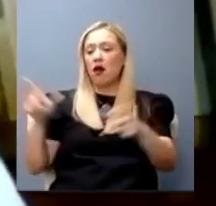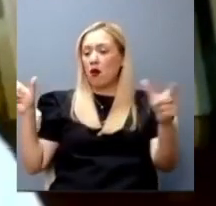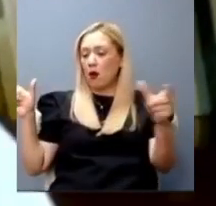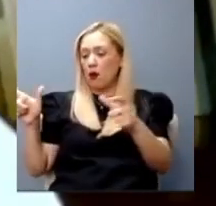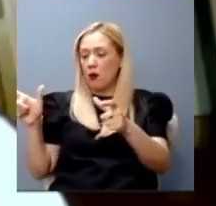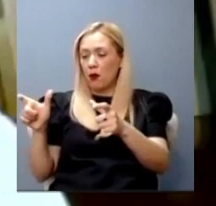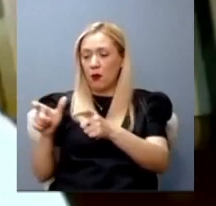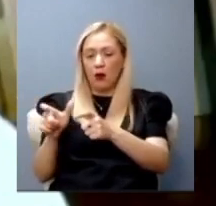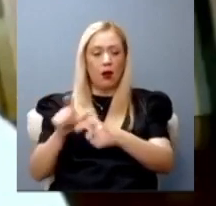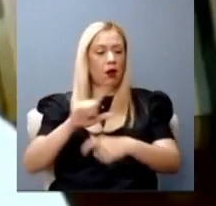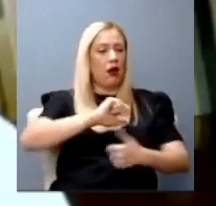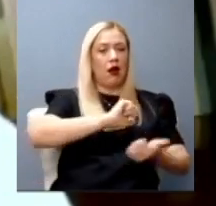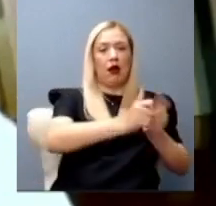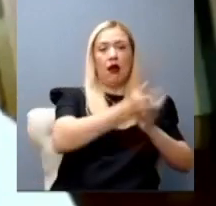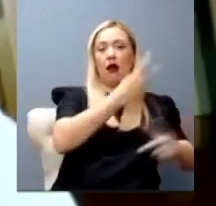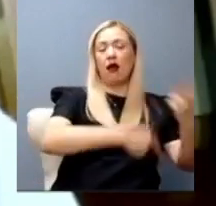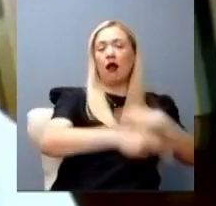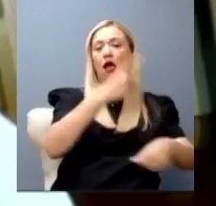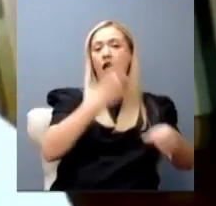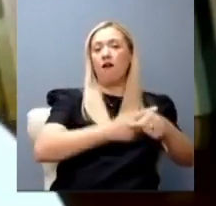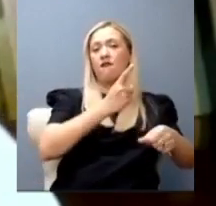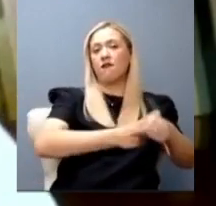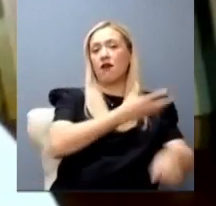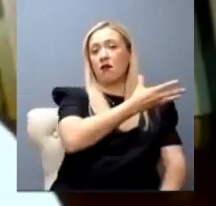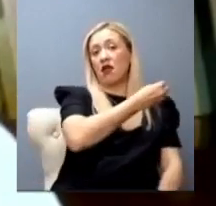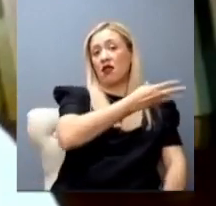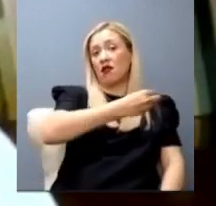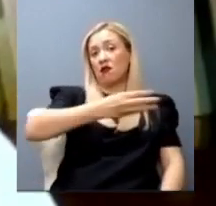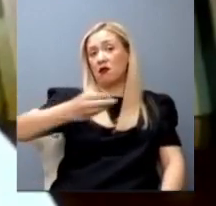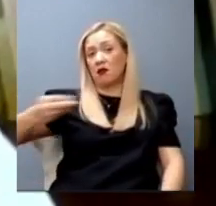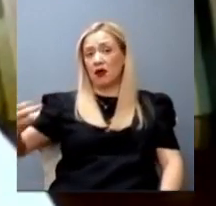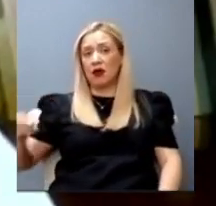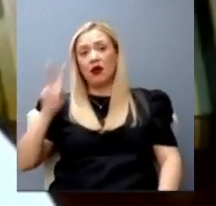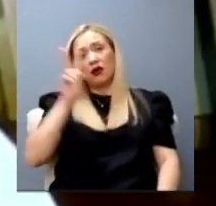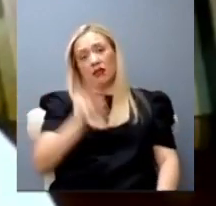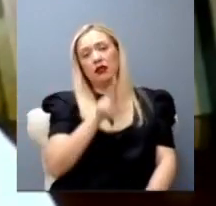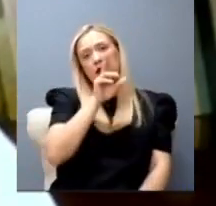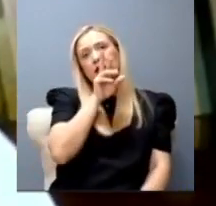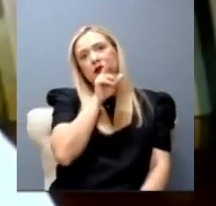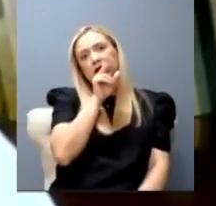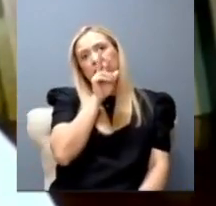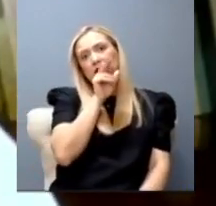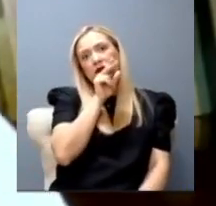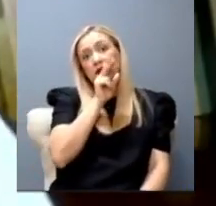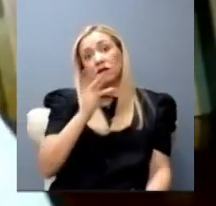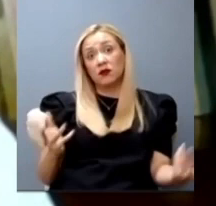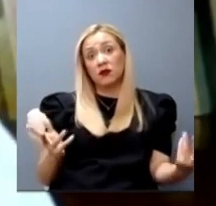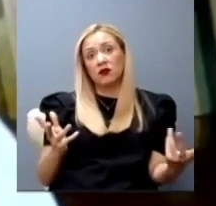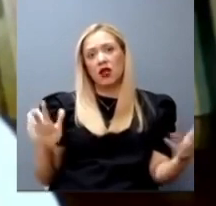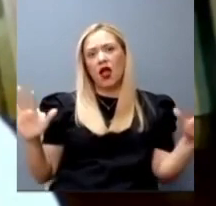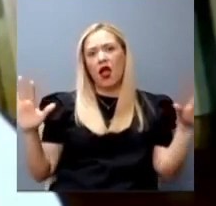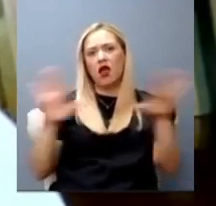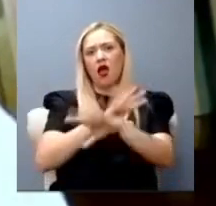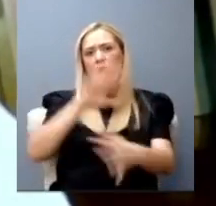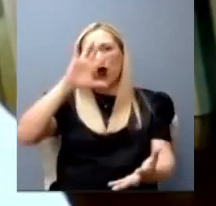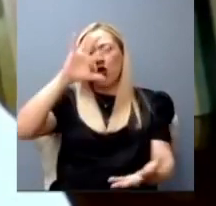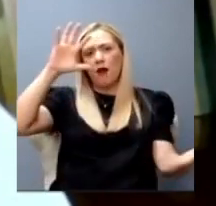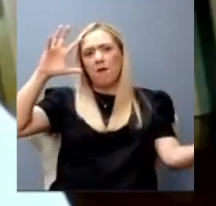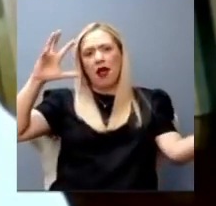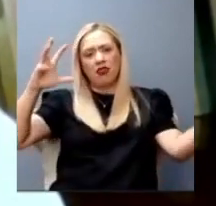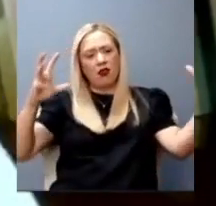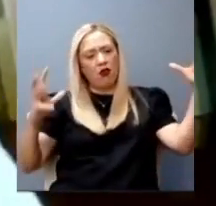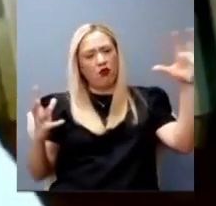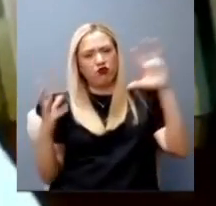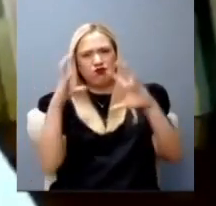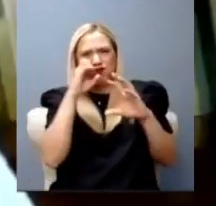pandemias. Es algo preocupante y es evidente que el cambio climático ya forma parte de la agenda internacional,